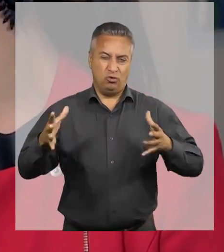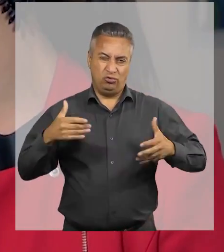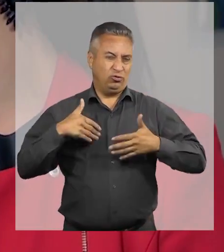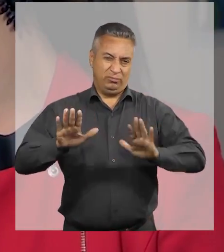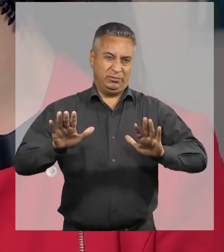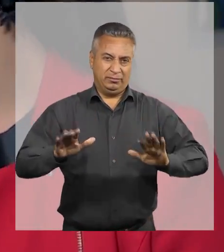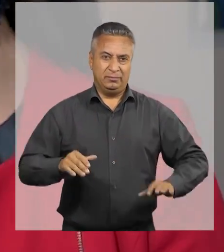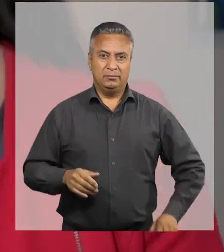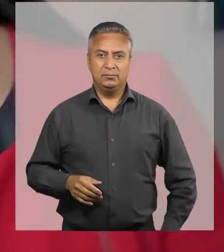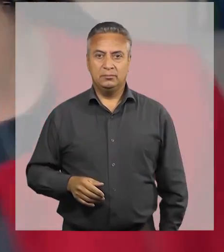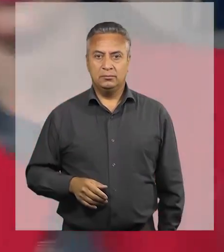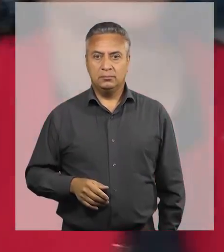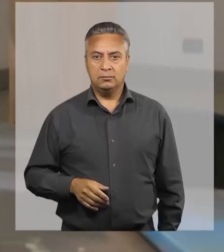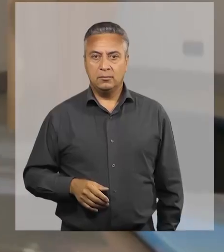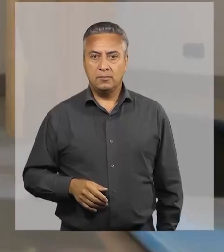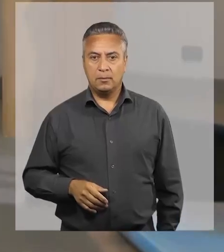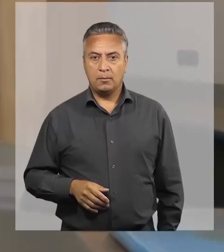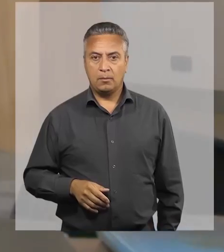trabajar mucho.